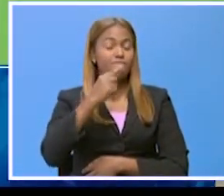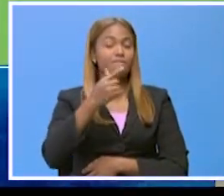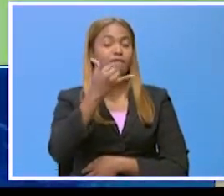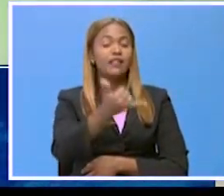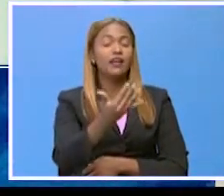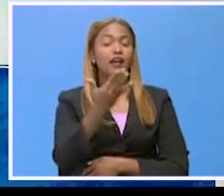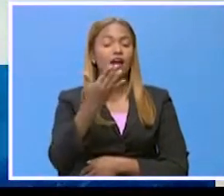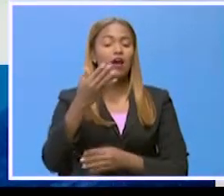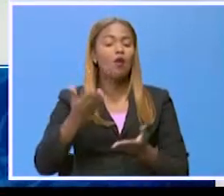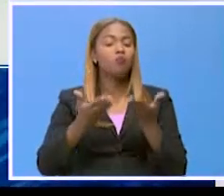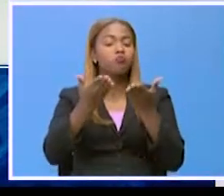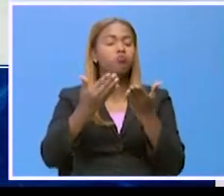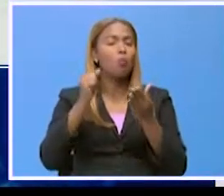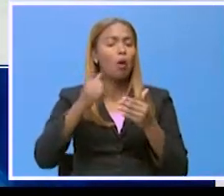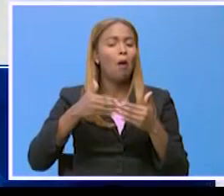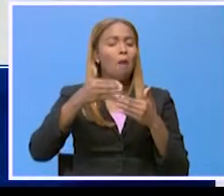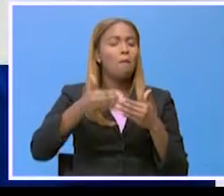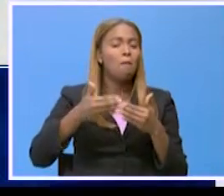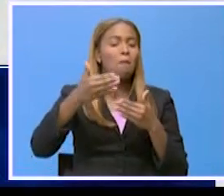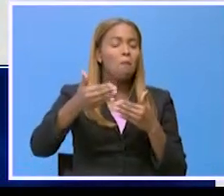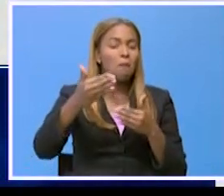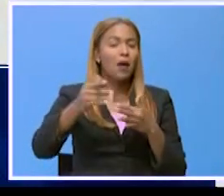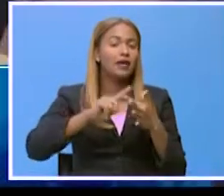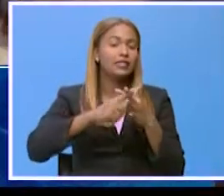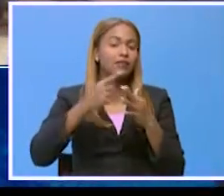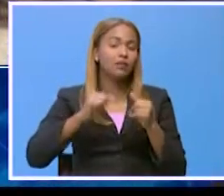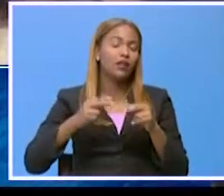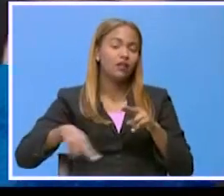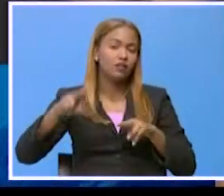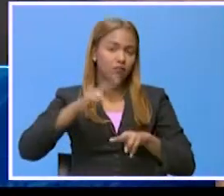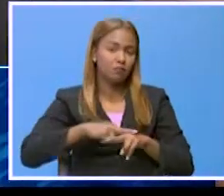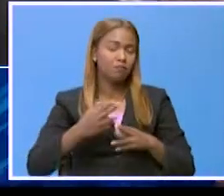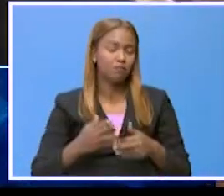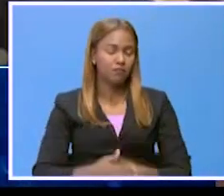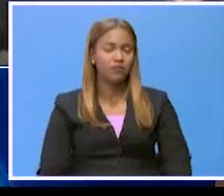plantea de forma paulatina el inicio a la normalidad